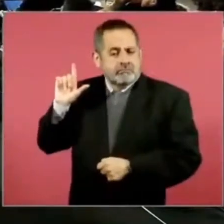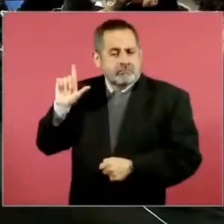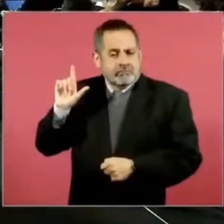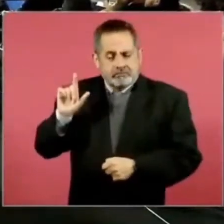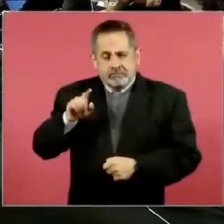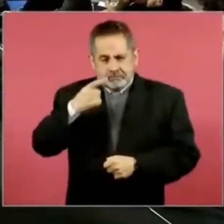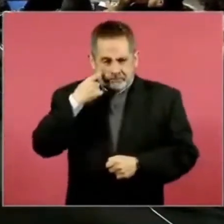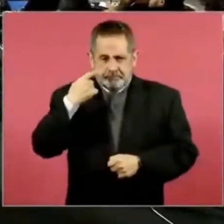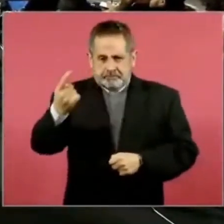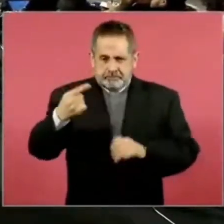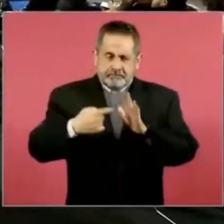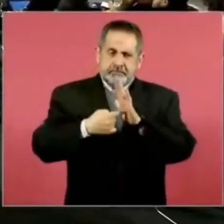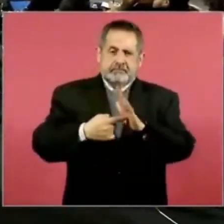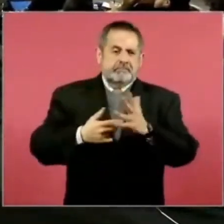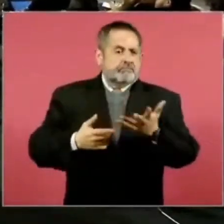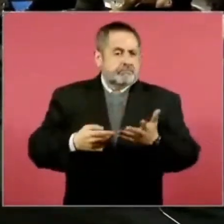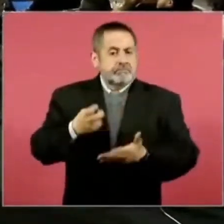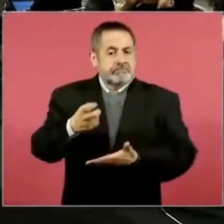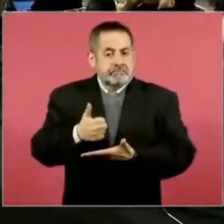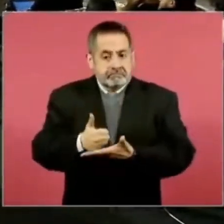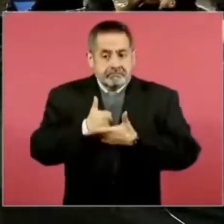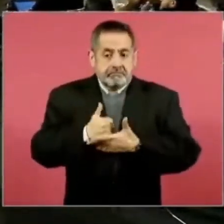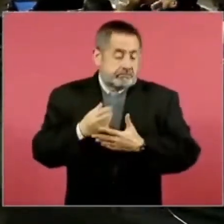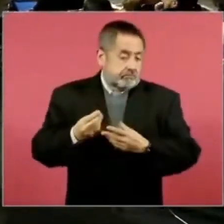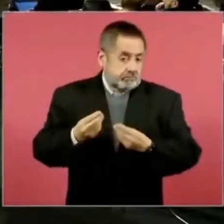para que vean, esto nos ha ayudado mucho,